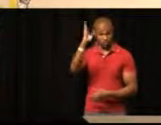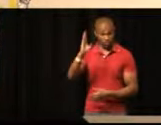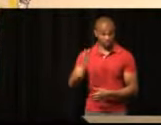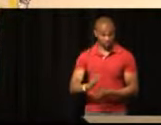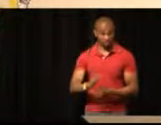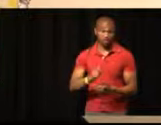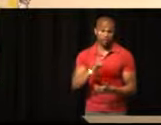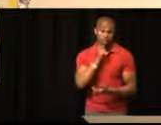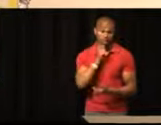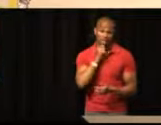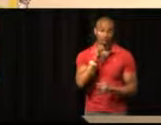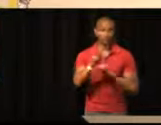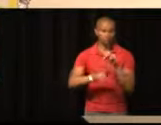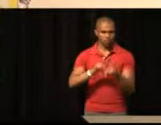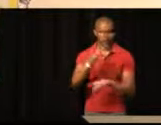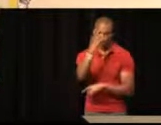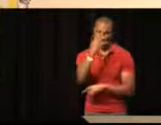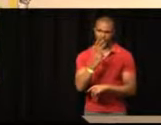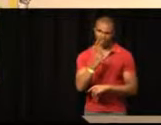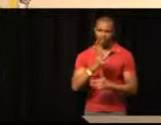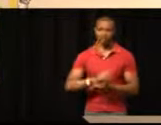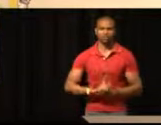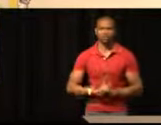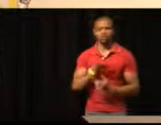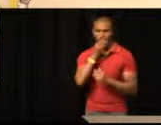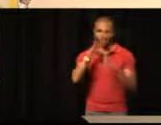brasileño todavía es un pueblo serio.